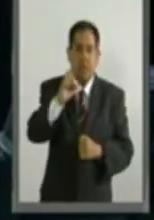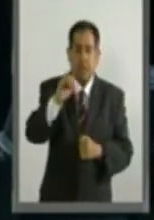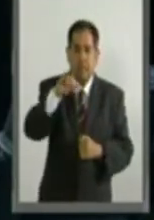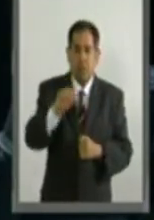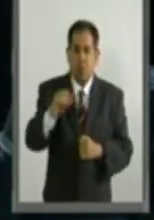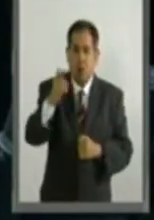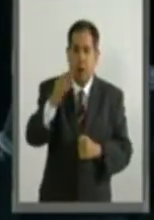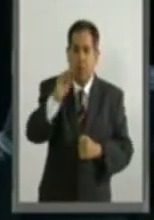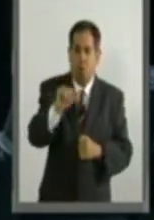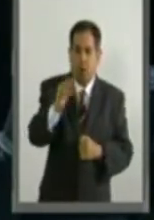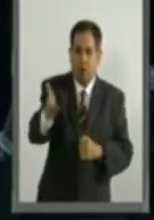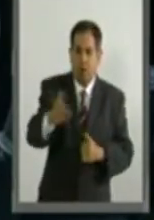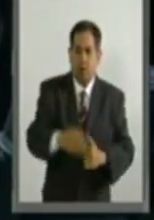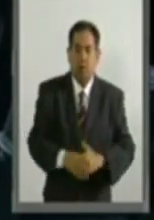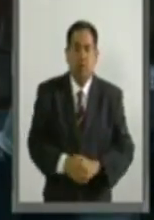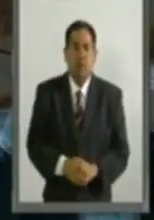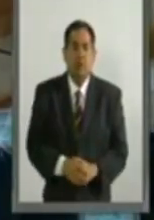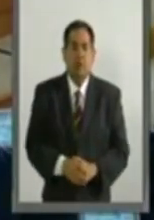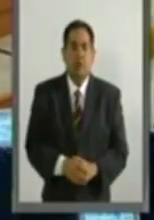Gamboa.